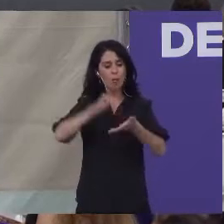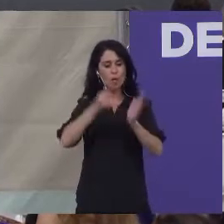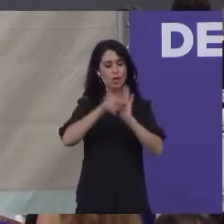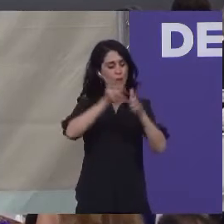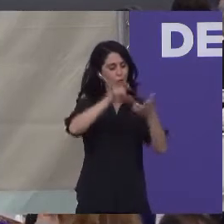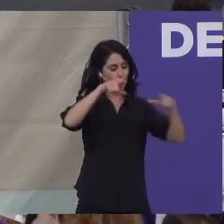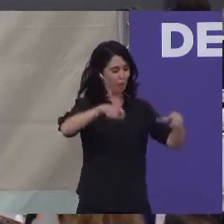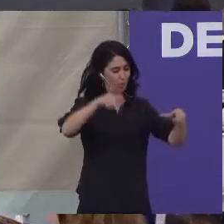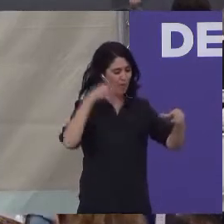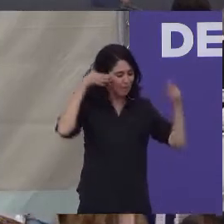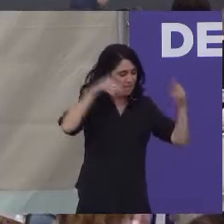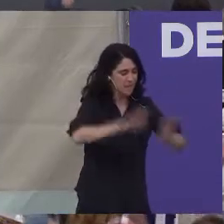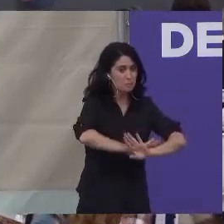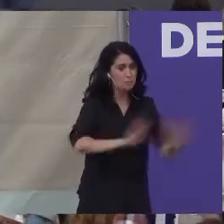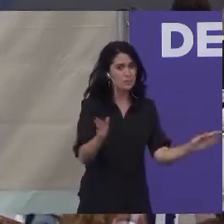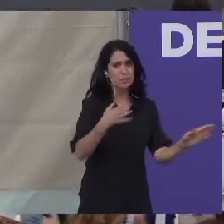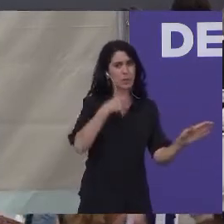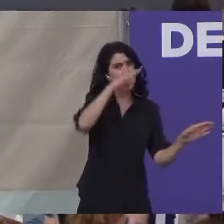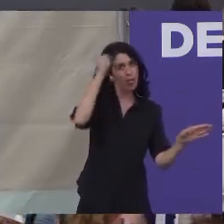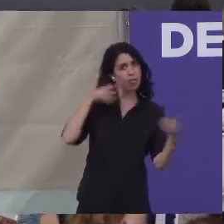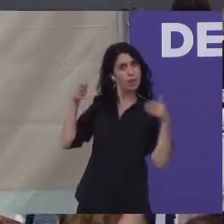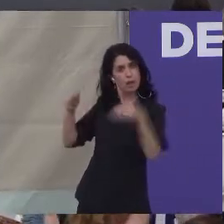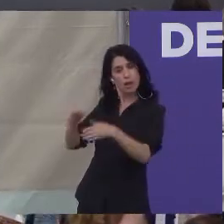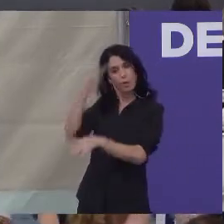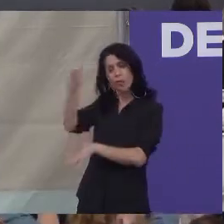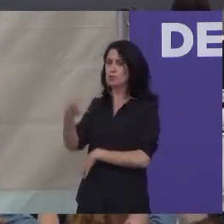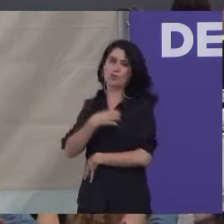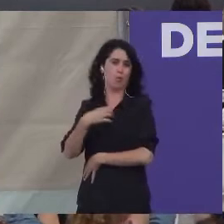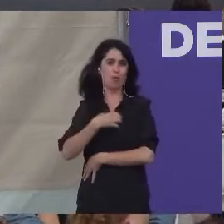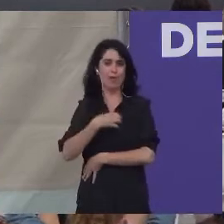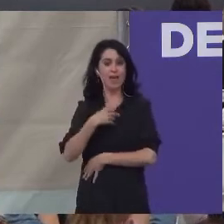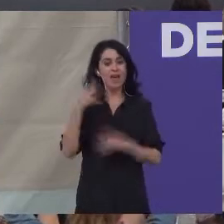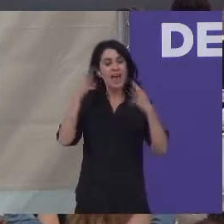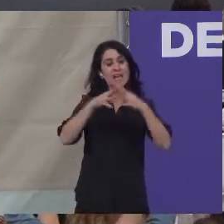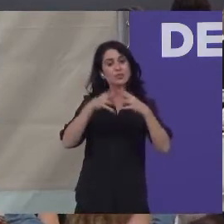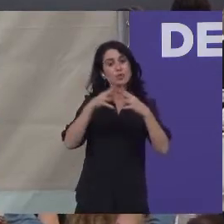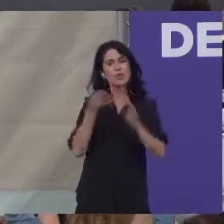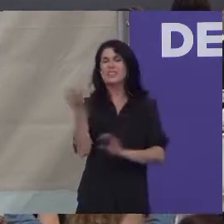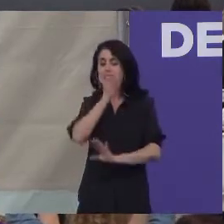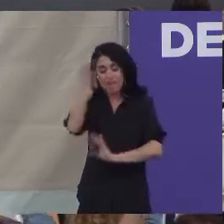Las estructuras como el Consejo Ciudadano Valenciano tienen la obligación de ser formadas con espíritu plural.